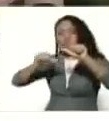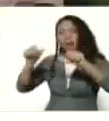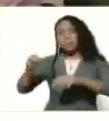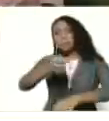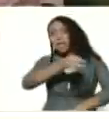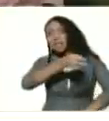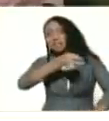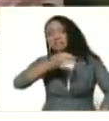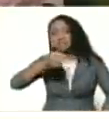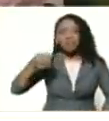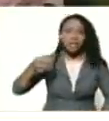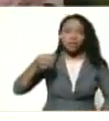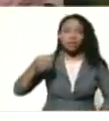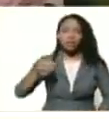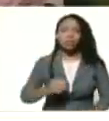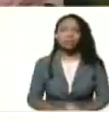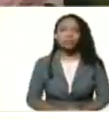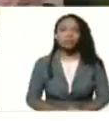perfecto